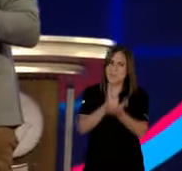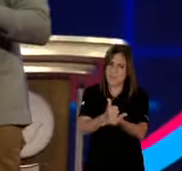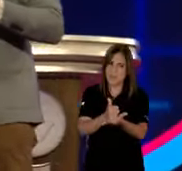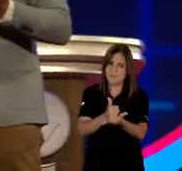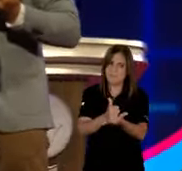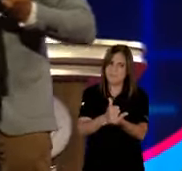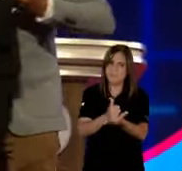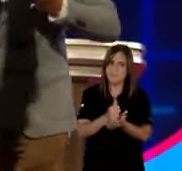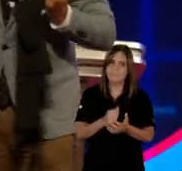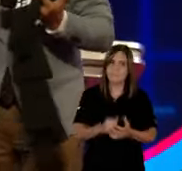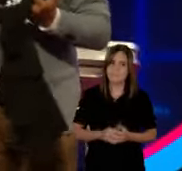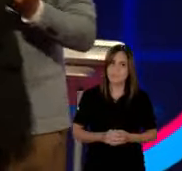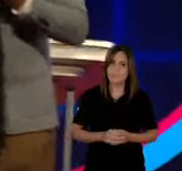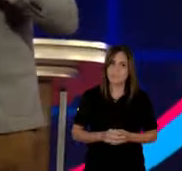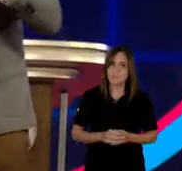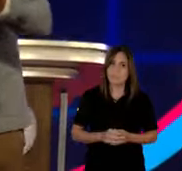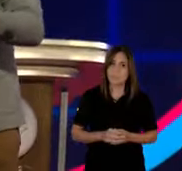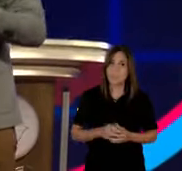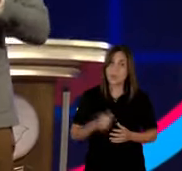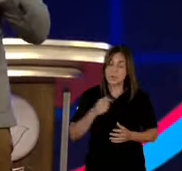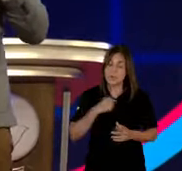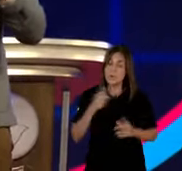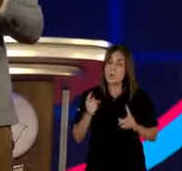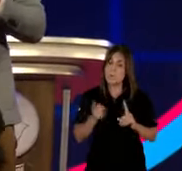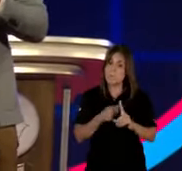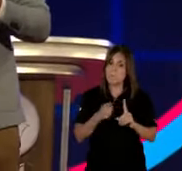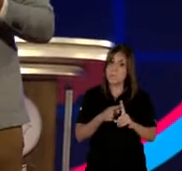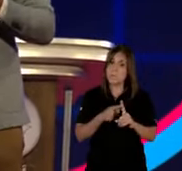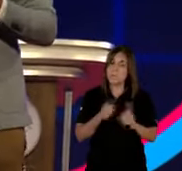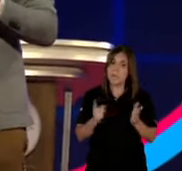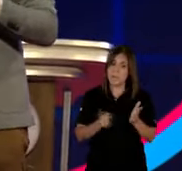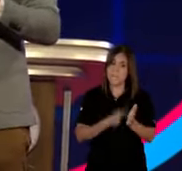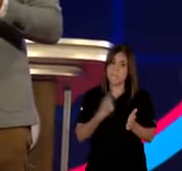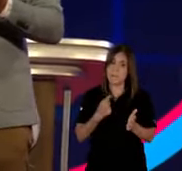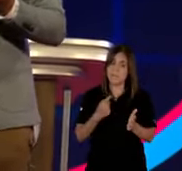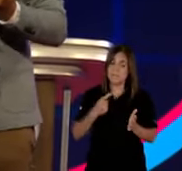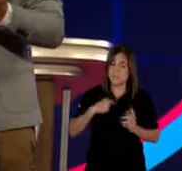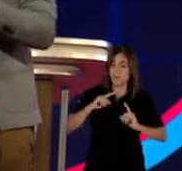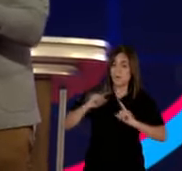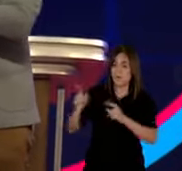será de más bendición. Cada vez puedo conocer mejor el área.